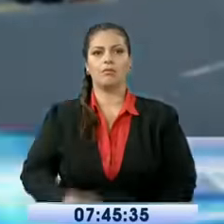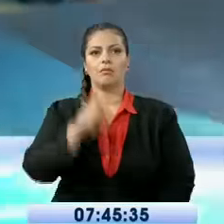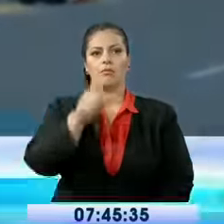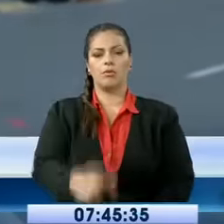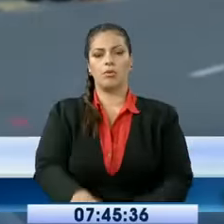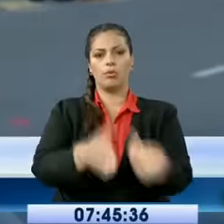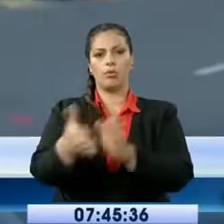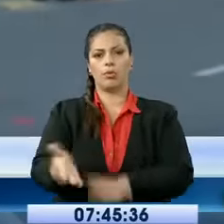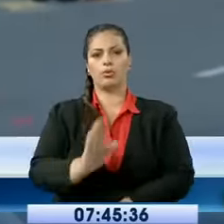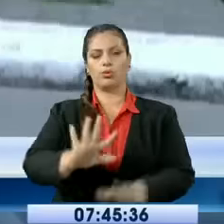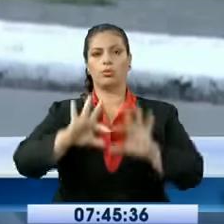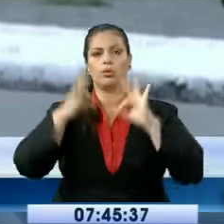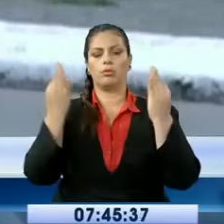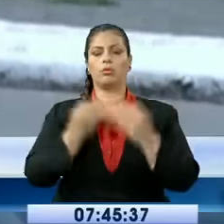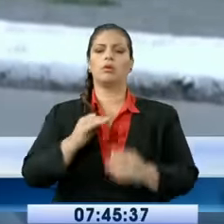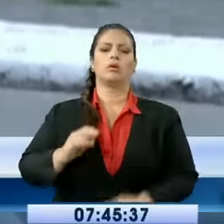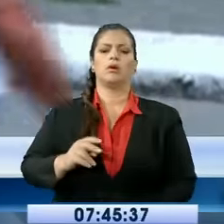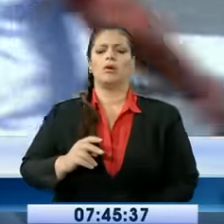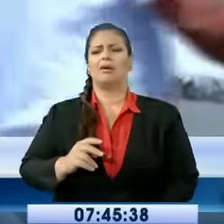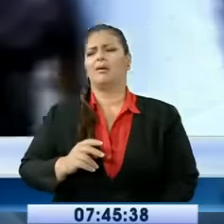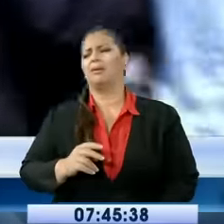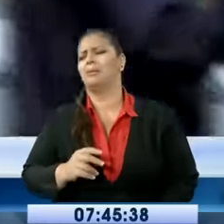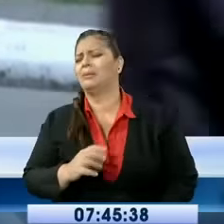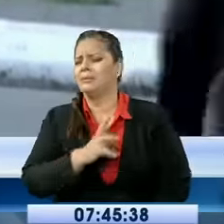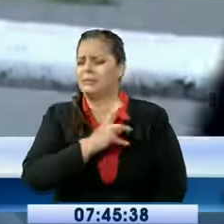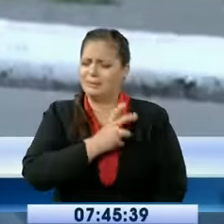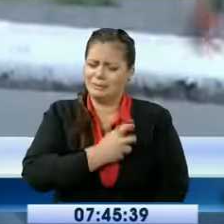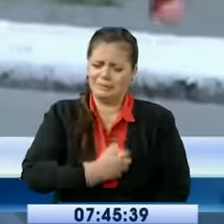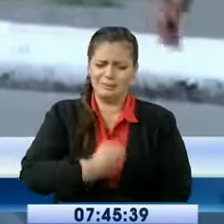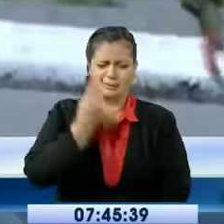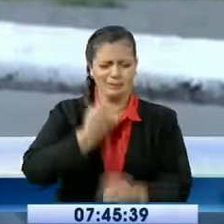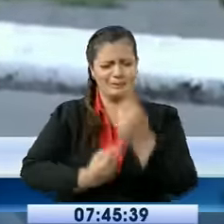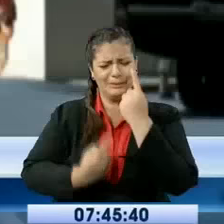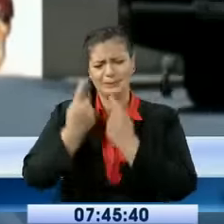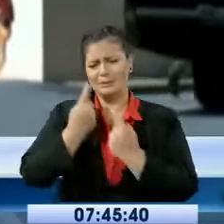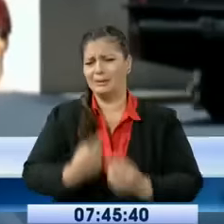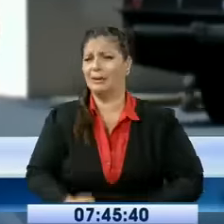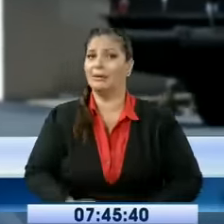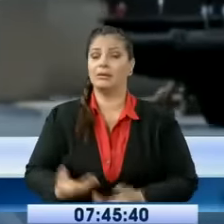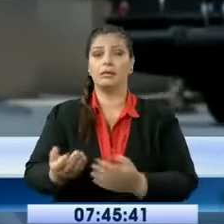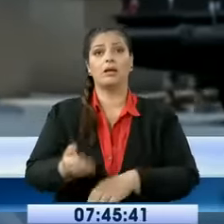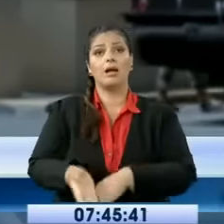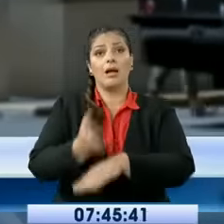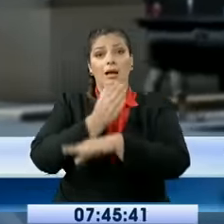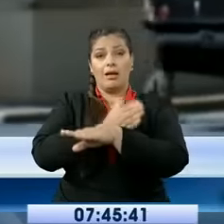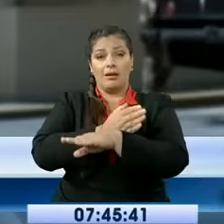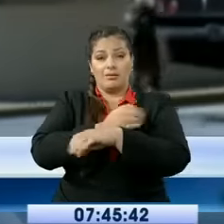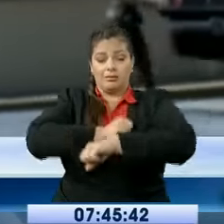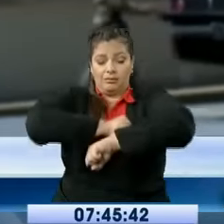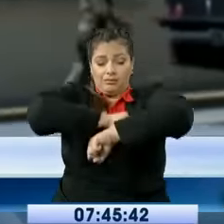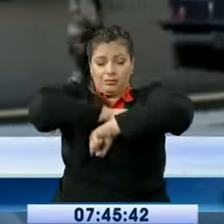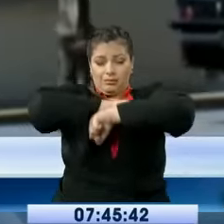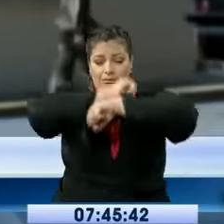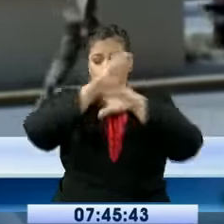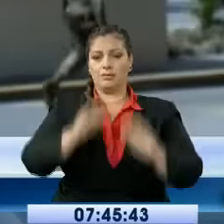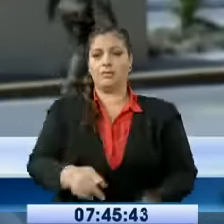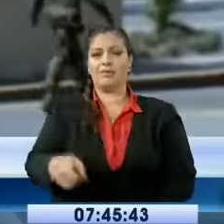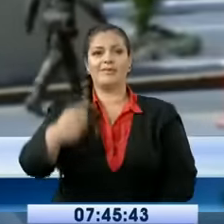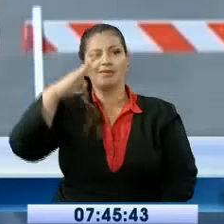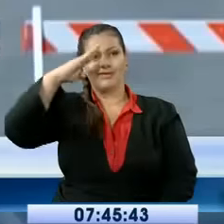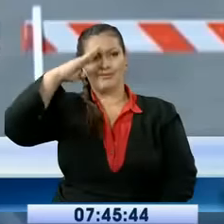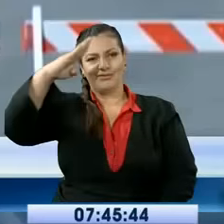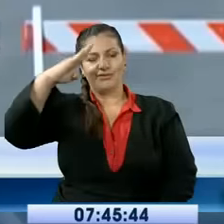intentaban asimilar la trágica noticia. Difícil entender que en la mañana antes de empezar la jornada habló con la esposa y minutos más tarde la llamada fue